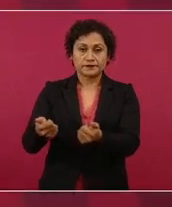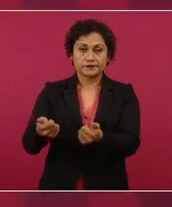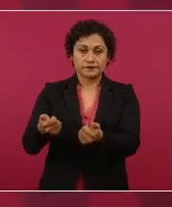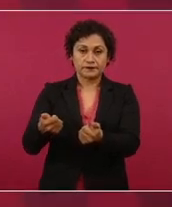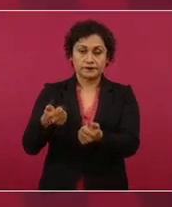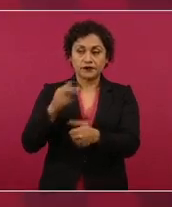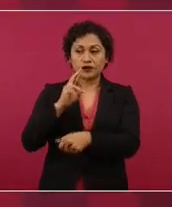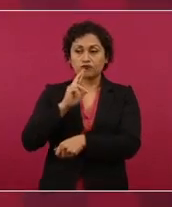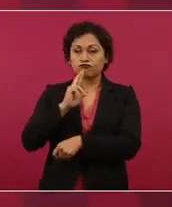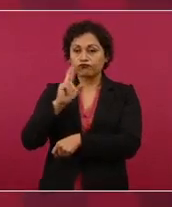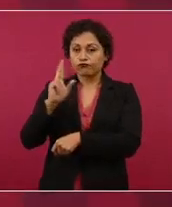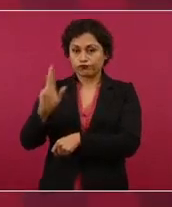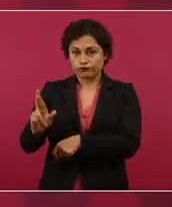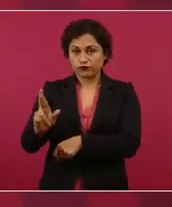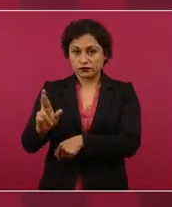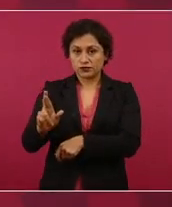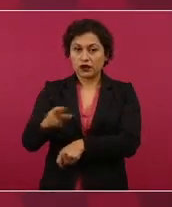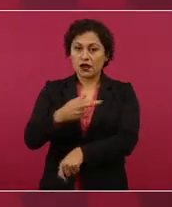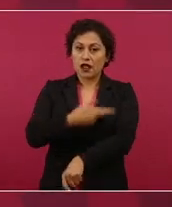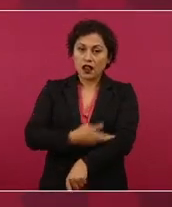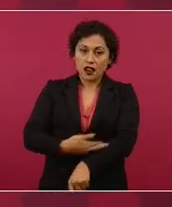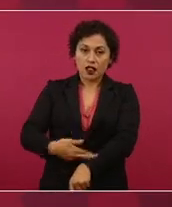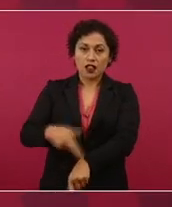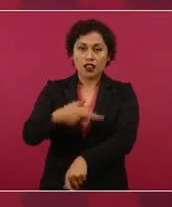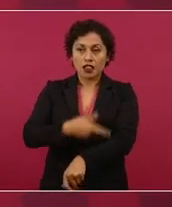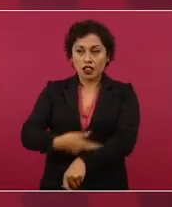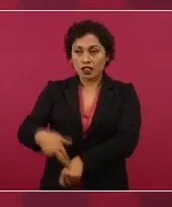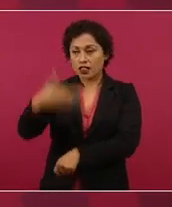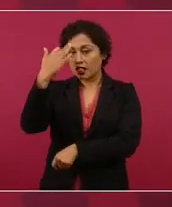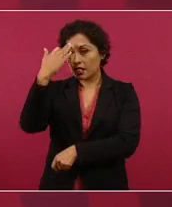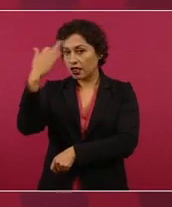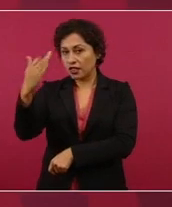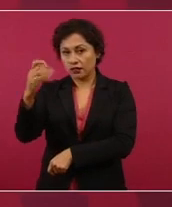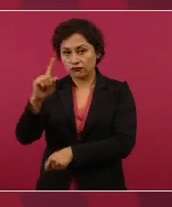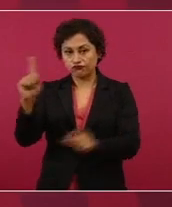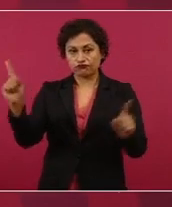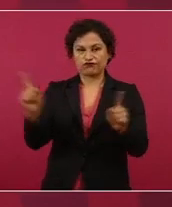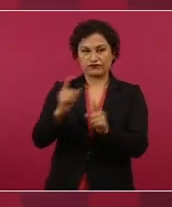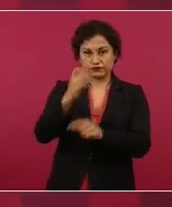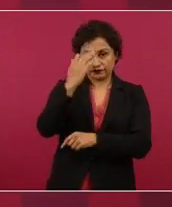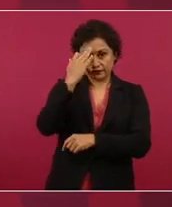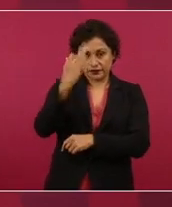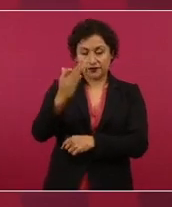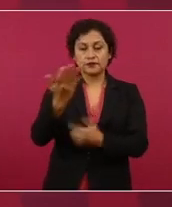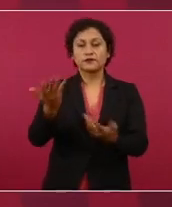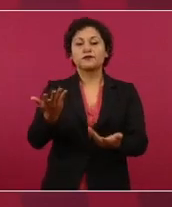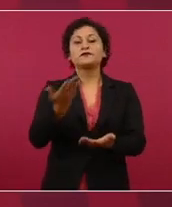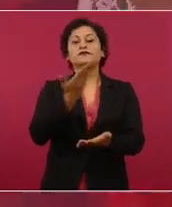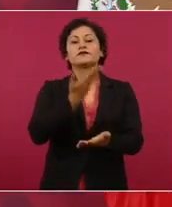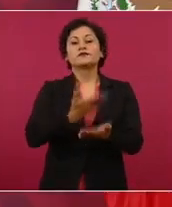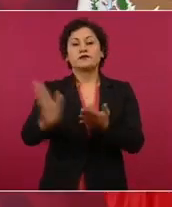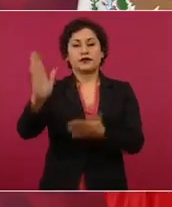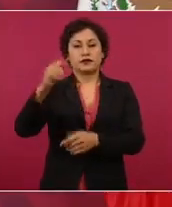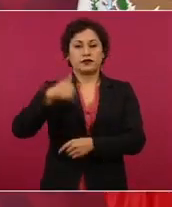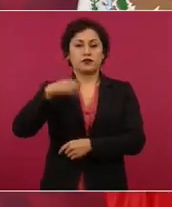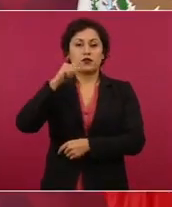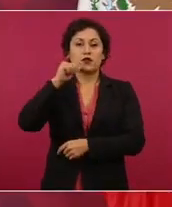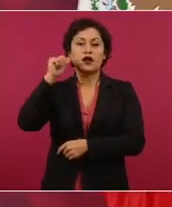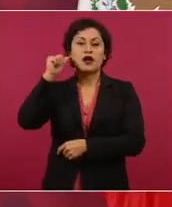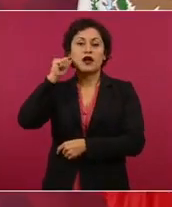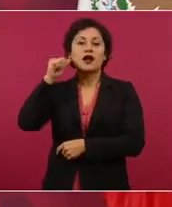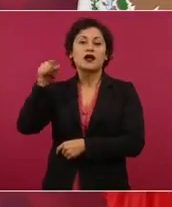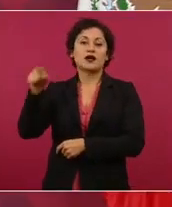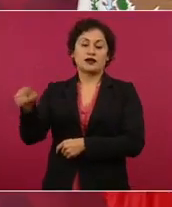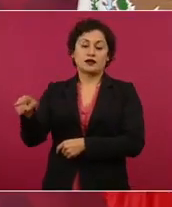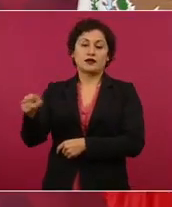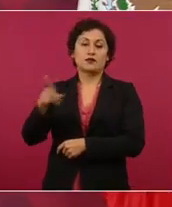tanta tardanza, ¿no? Y celebro lo de ayer, porque pues fue una muy buena decisión del Poder